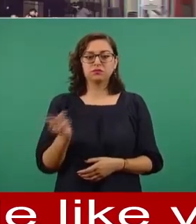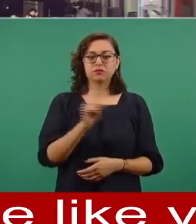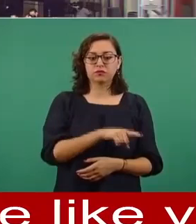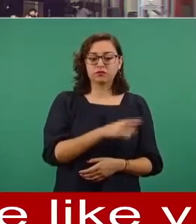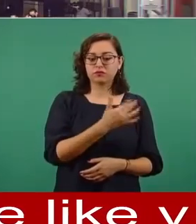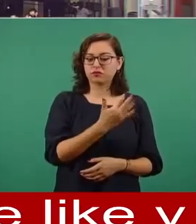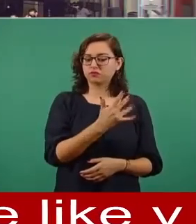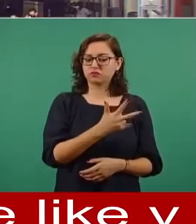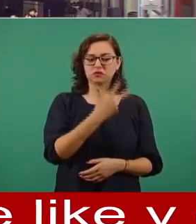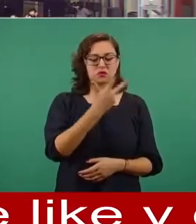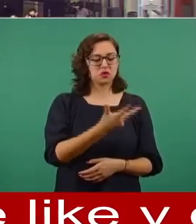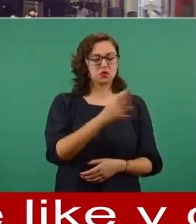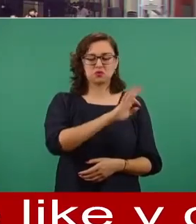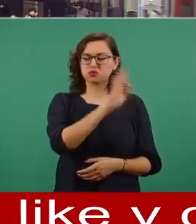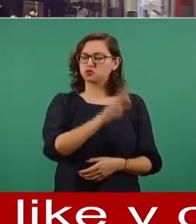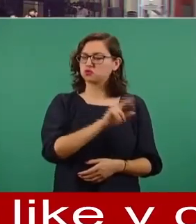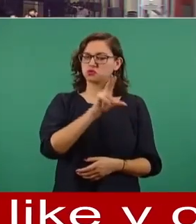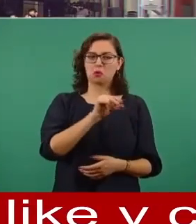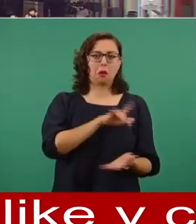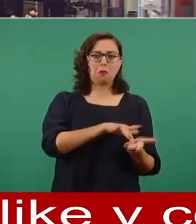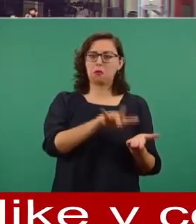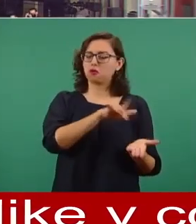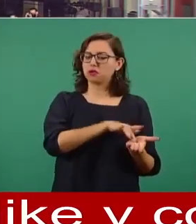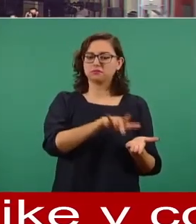58 de desaprobación.